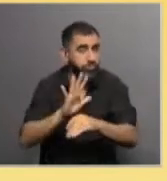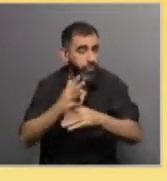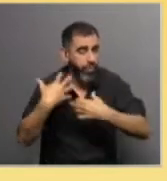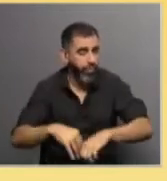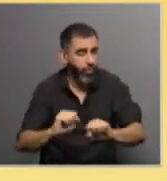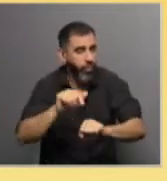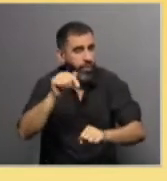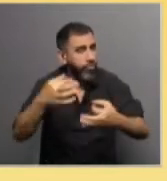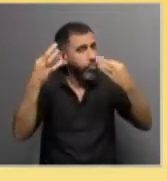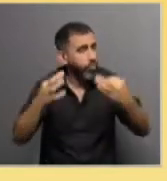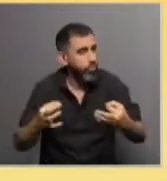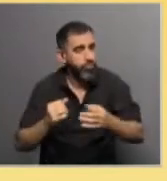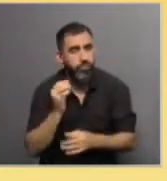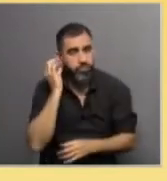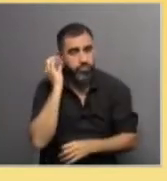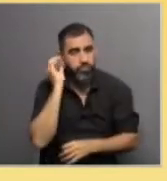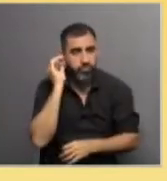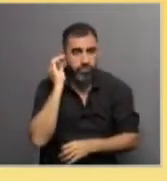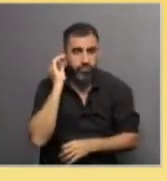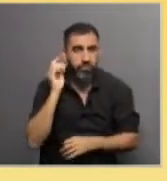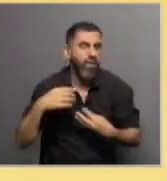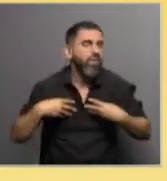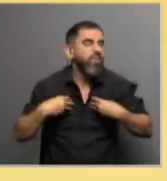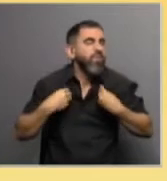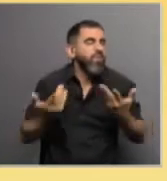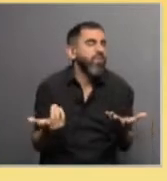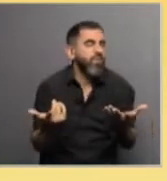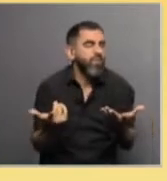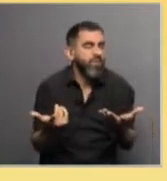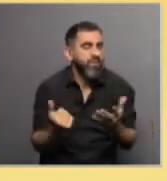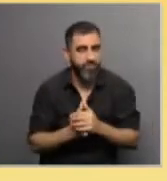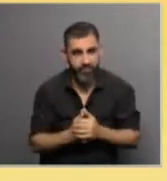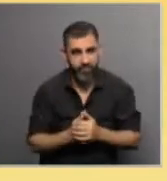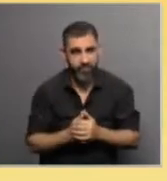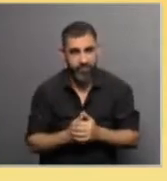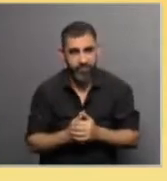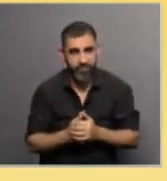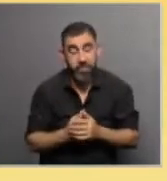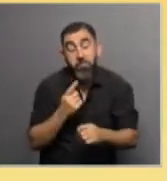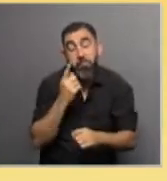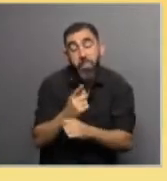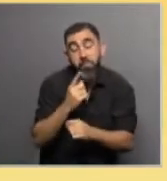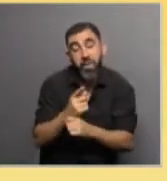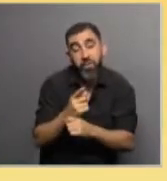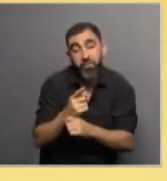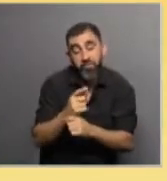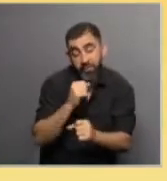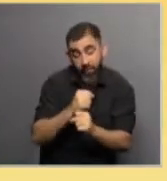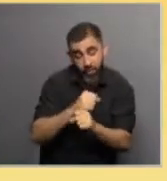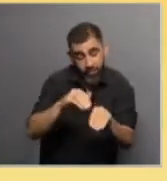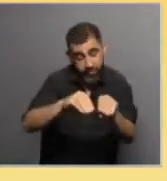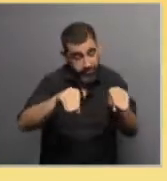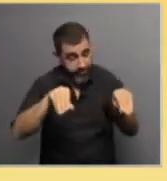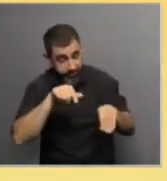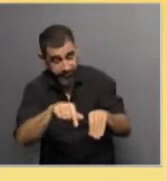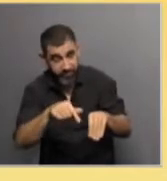tipo. ¿Cuál es la sensación? ¿Con qué se enfrenta uno cuando está haciendo sus primeras herramientas en territorio y dice, bueno,